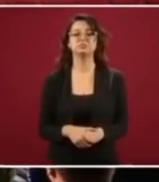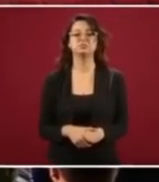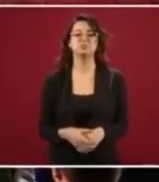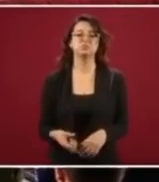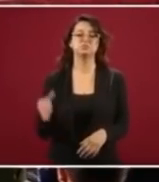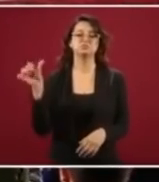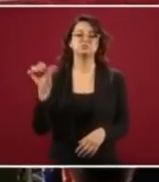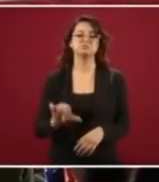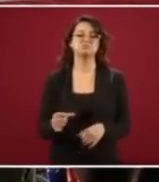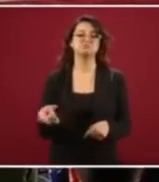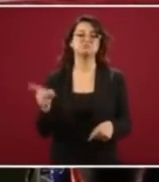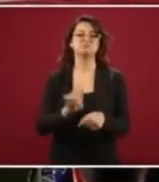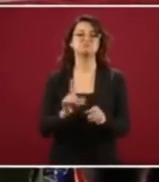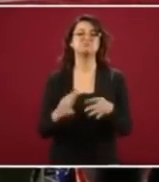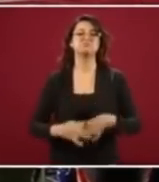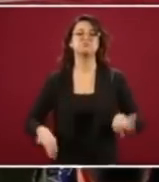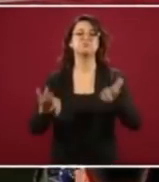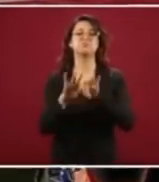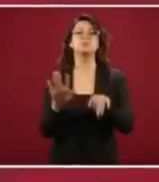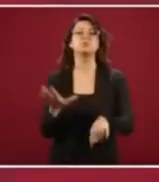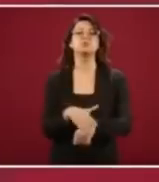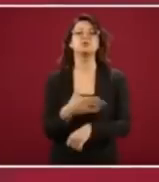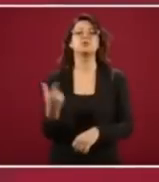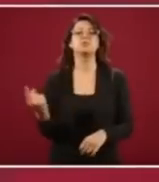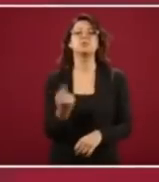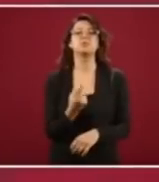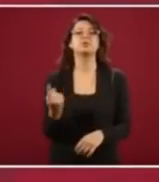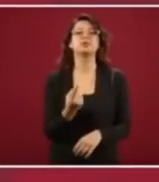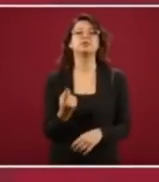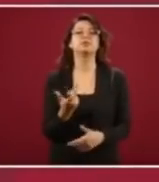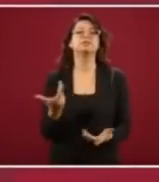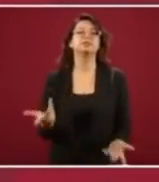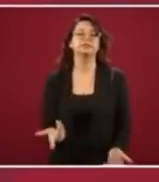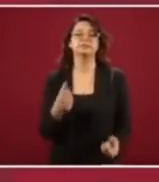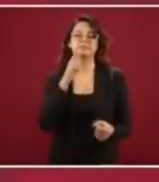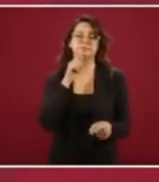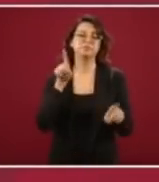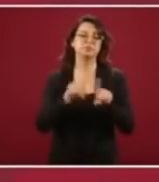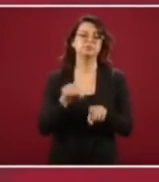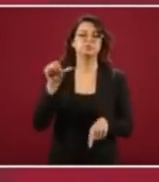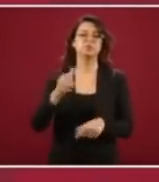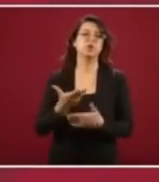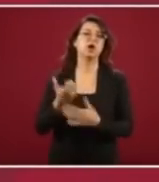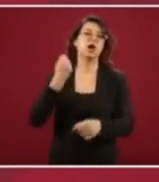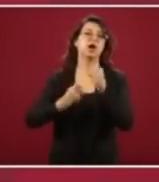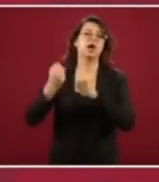importante porque un día como hoy, en